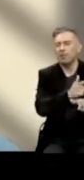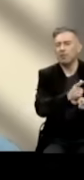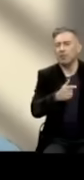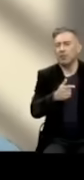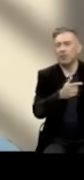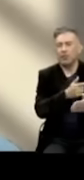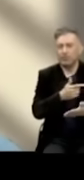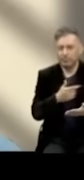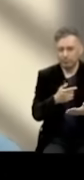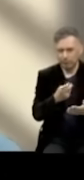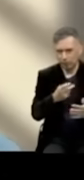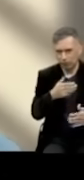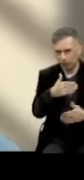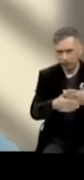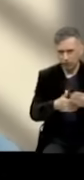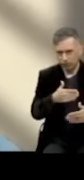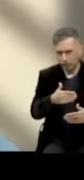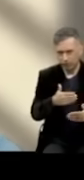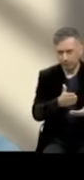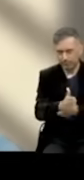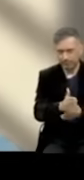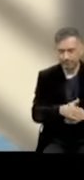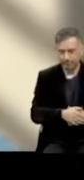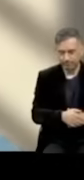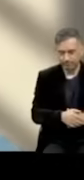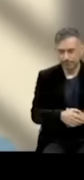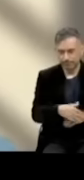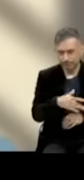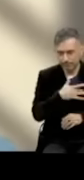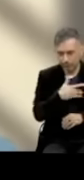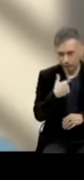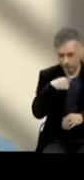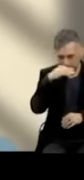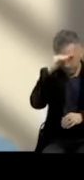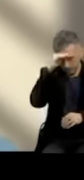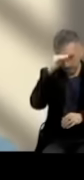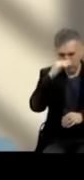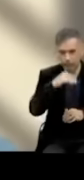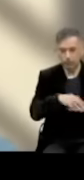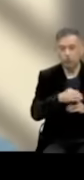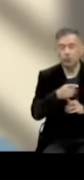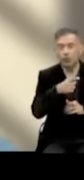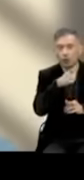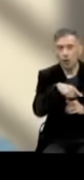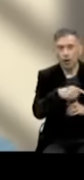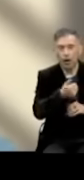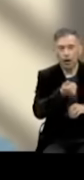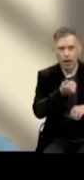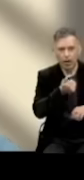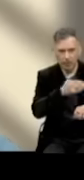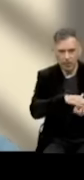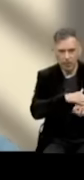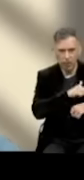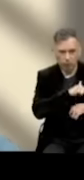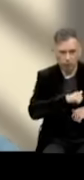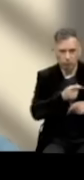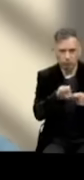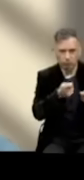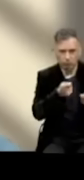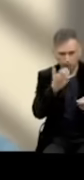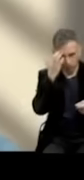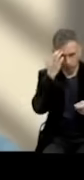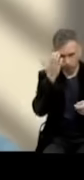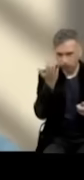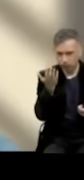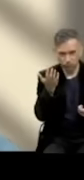este proceso. Me parece que antes que las aptitudes gerenciales de quienes pretenden